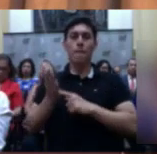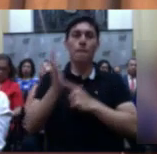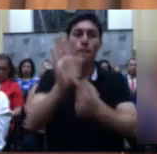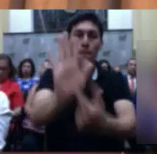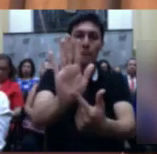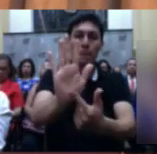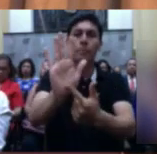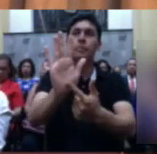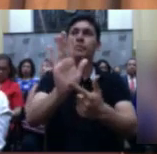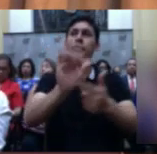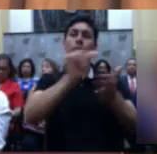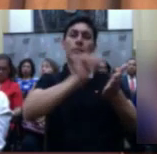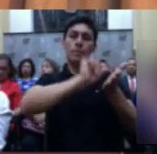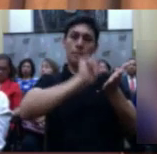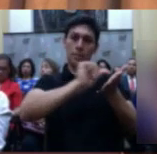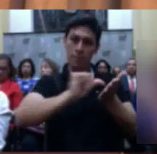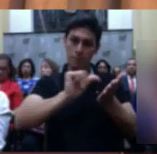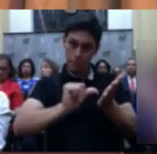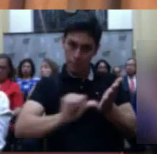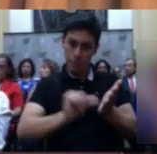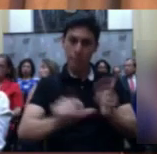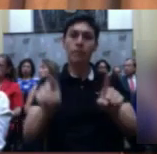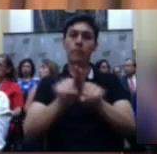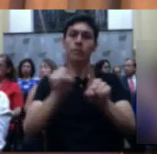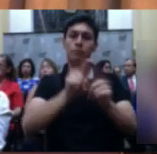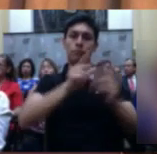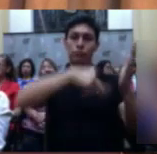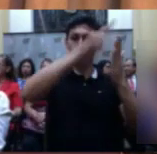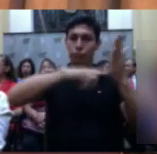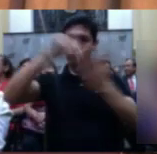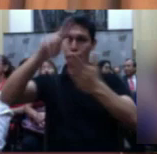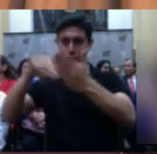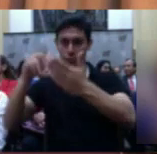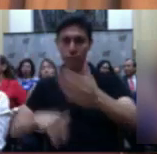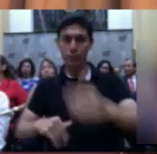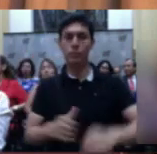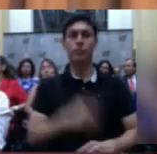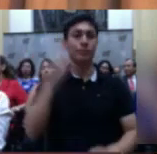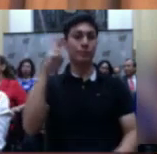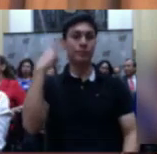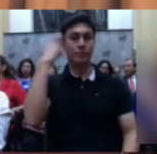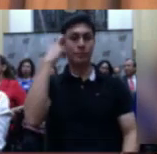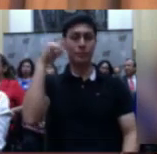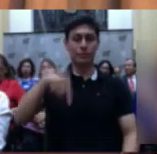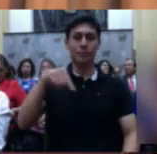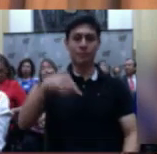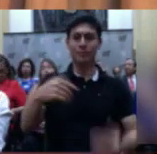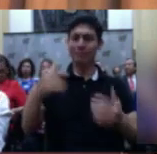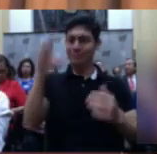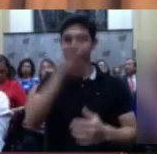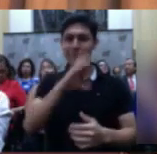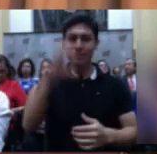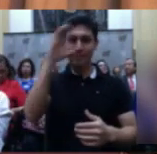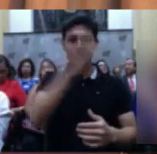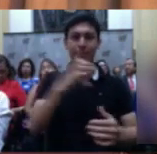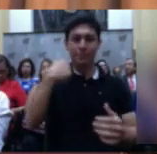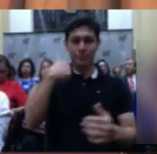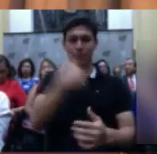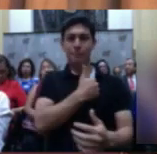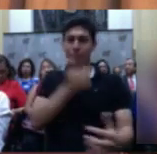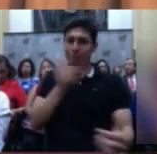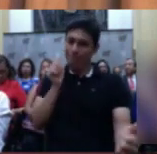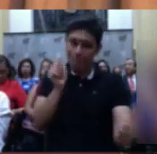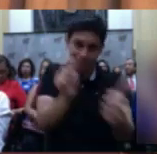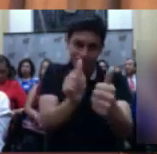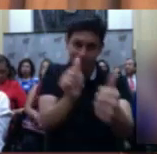y también la cultura. Por eso, durante los últimos 7 años, buscamos acercarlo a las personas, que